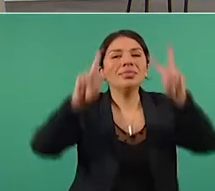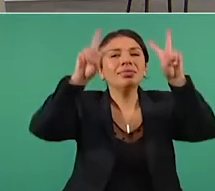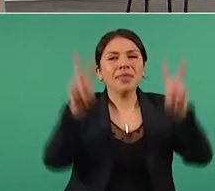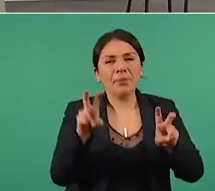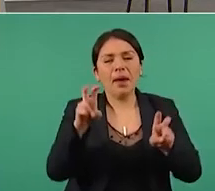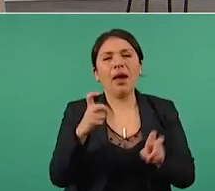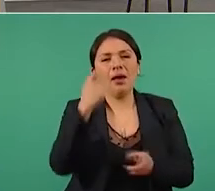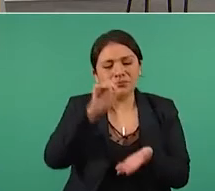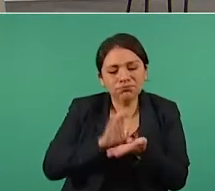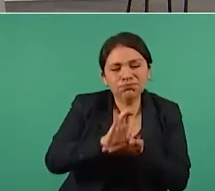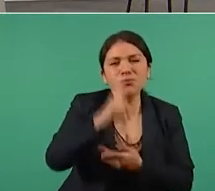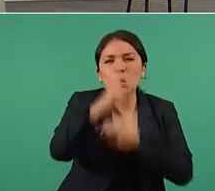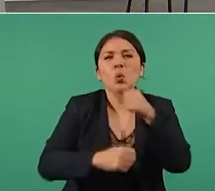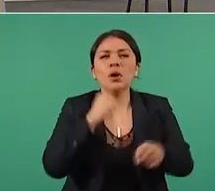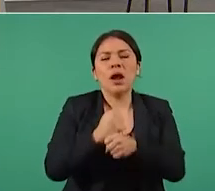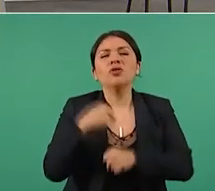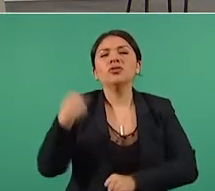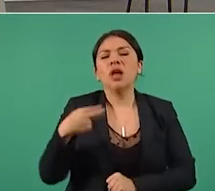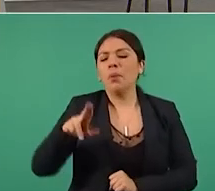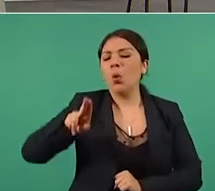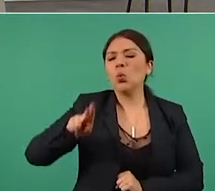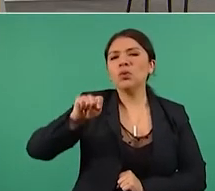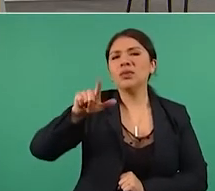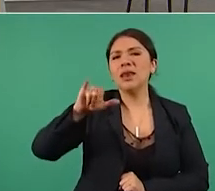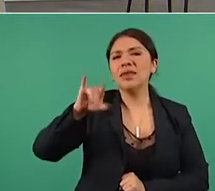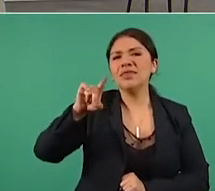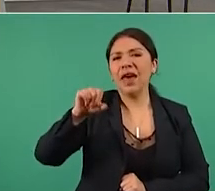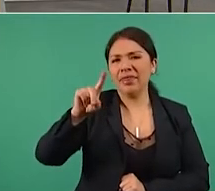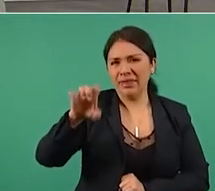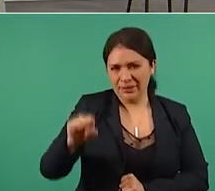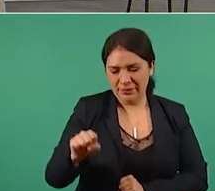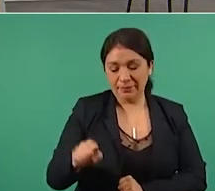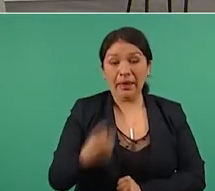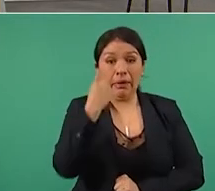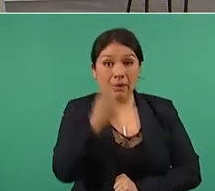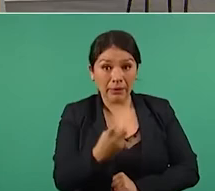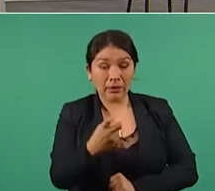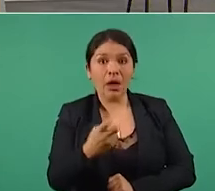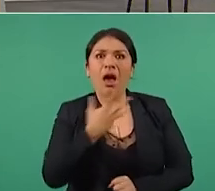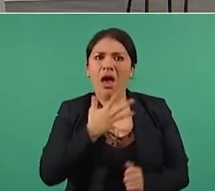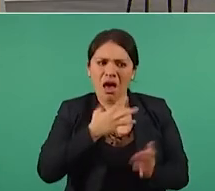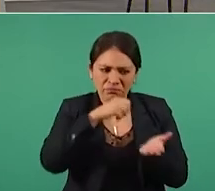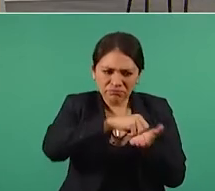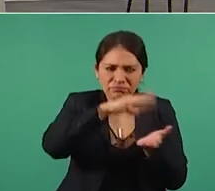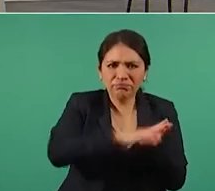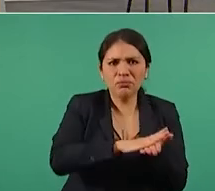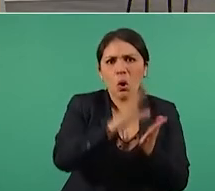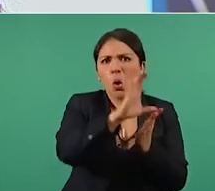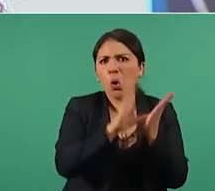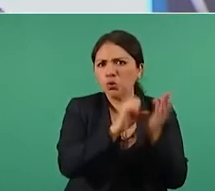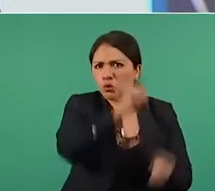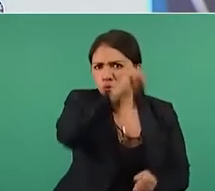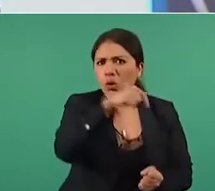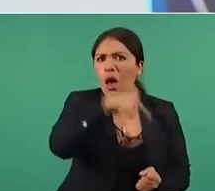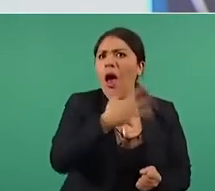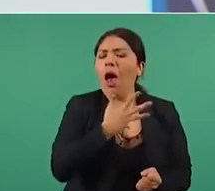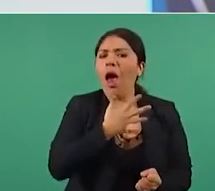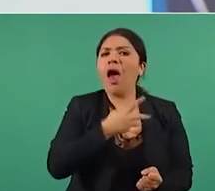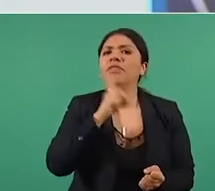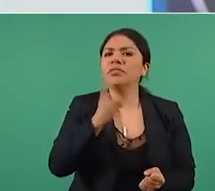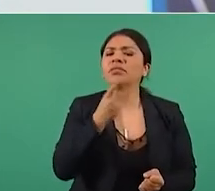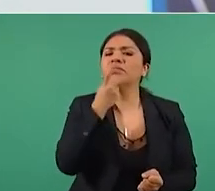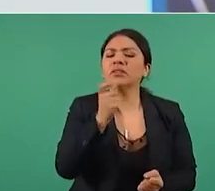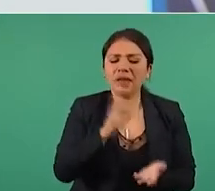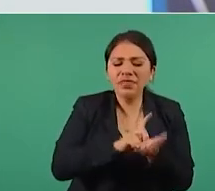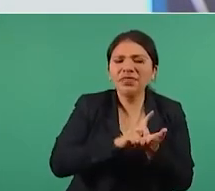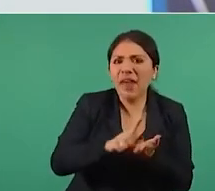primero que hay que señalar es que es un derecho reconocido en la Constitución. La Constitución señala